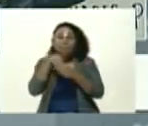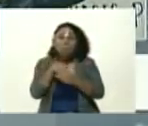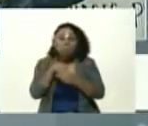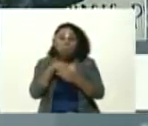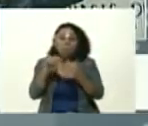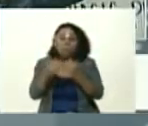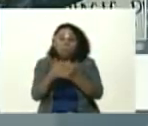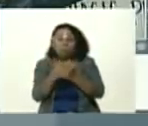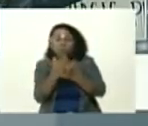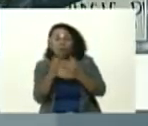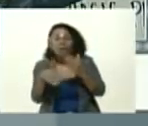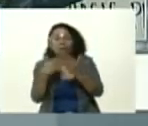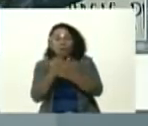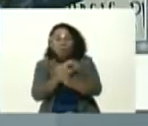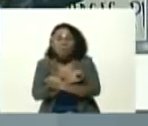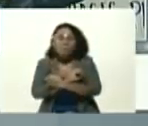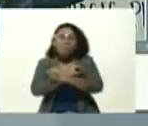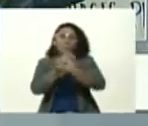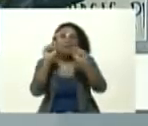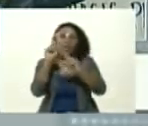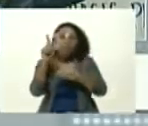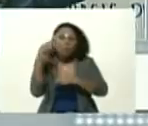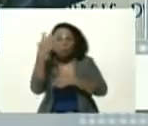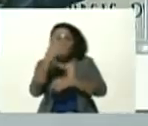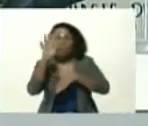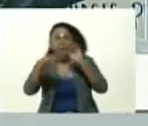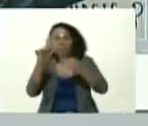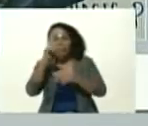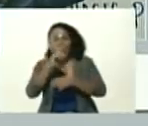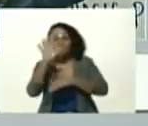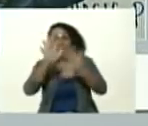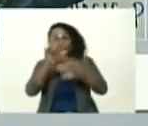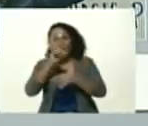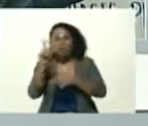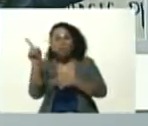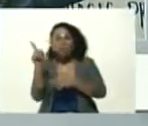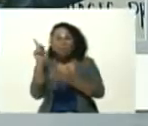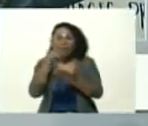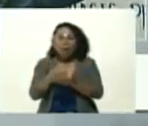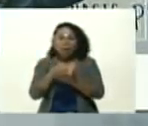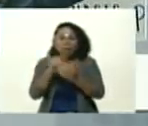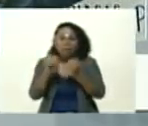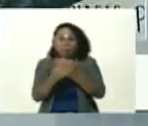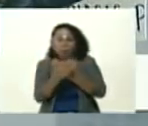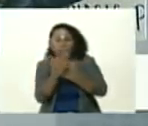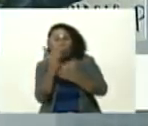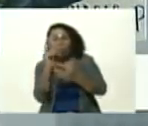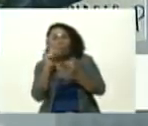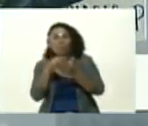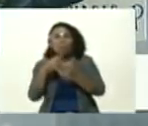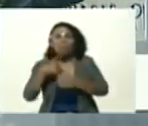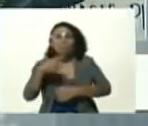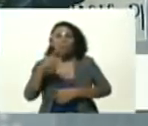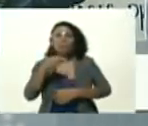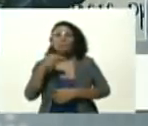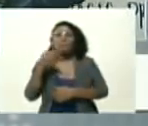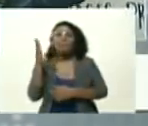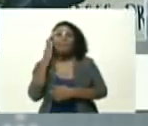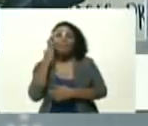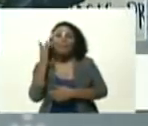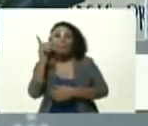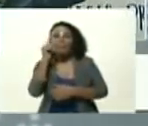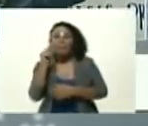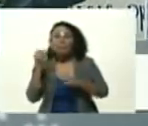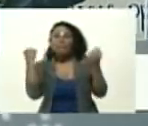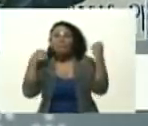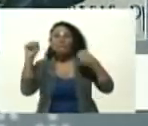el otro día. Imagínense un muchacho de 14 años, 15 años, llegar al amanecer a su casa. Mi papá y mi mamá estaban desesperados,